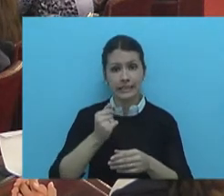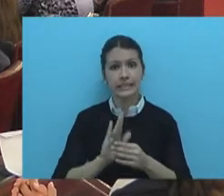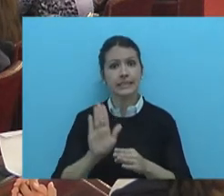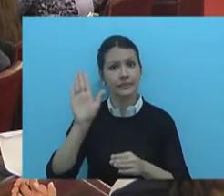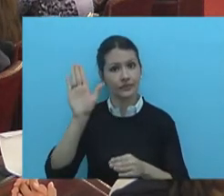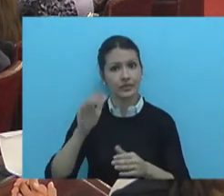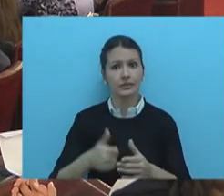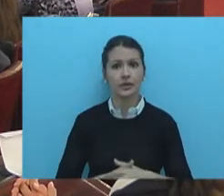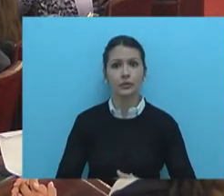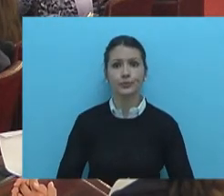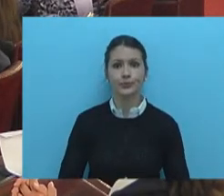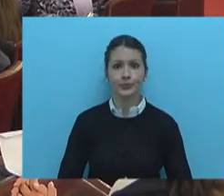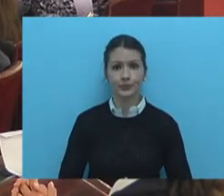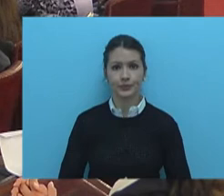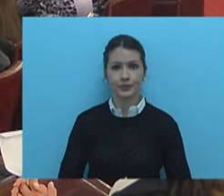estén de acuerdo.